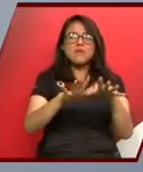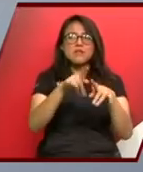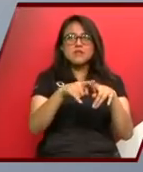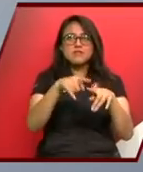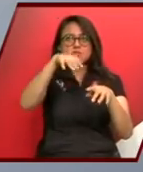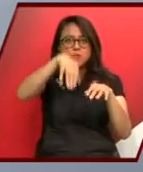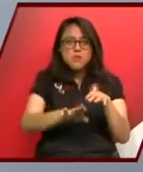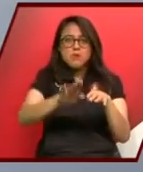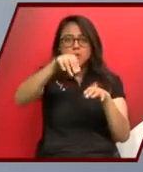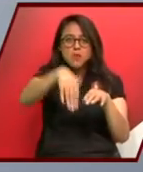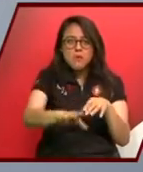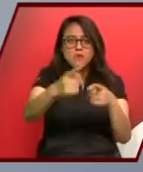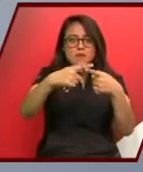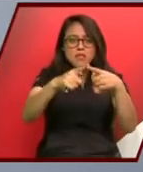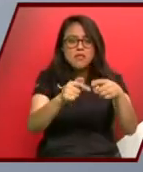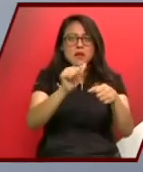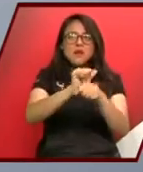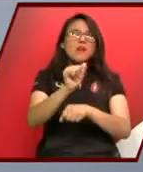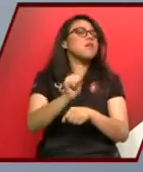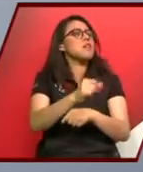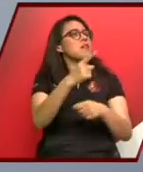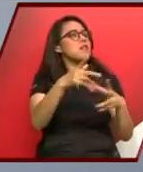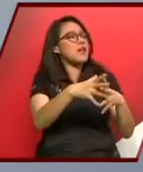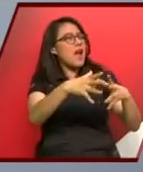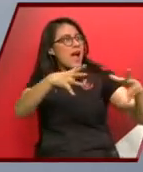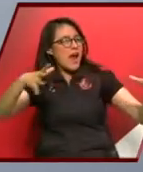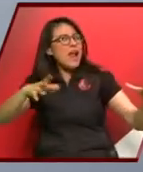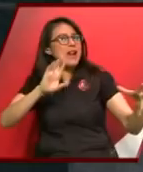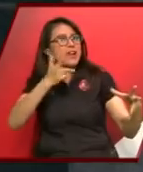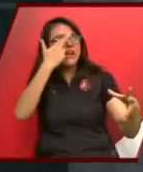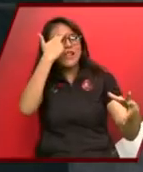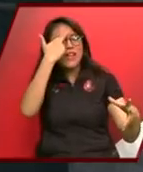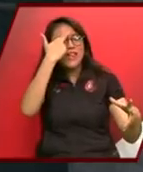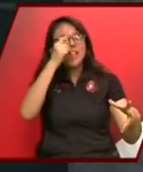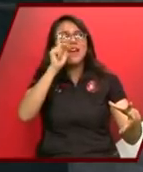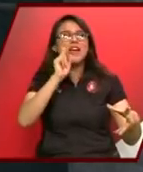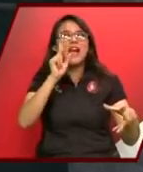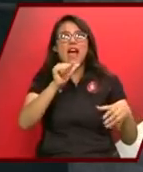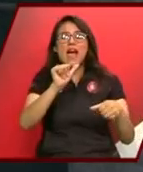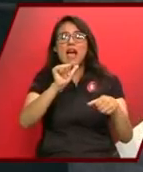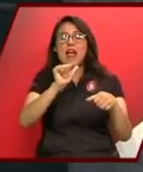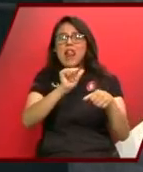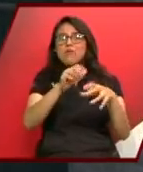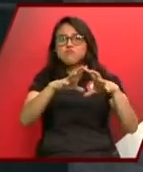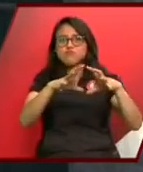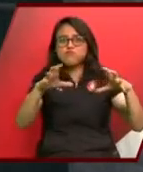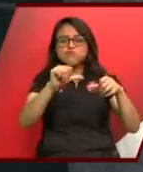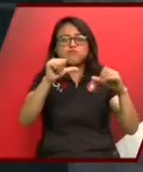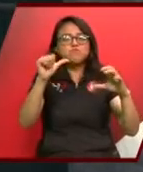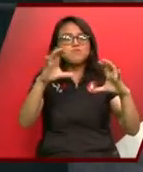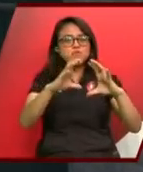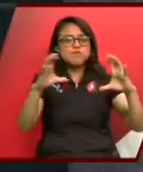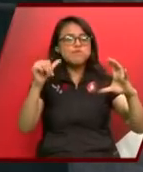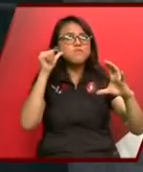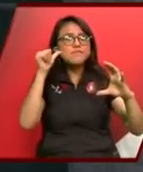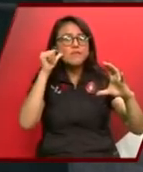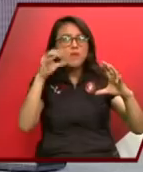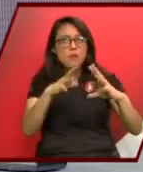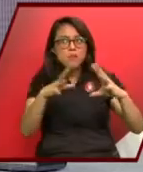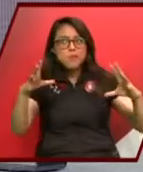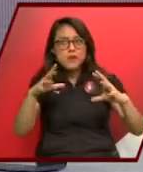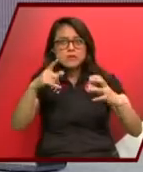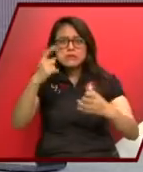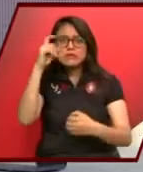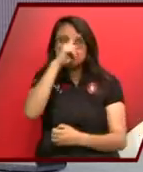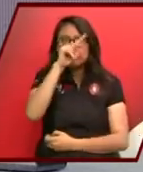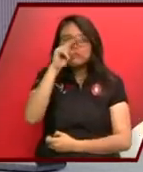son de... O de ese que tiene un trafitambo, ese enorme que está ahí. Que cabe la llanta en esa calle y que va para arriba. Sí, claro, es